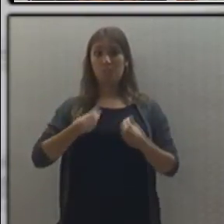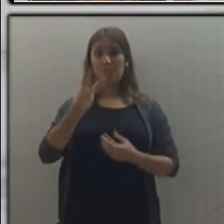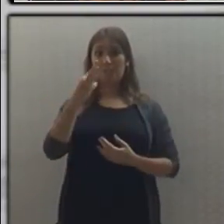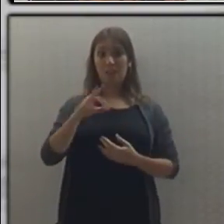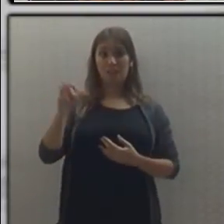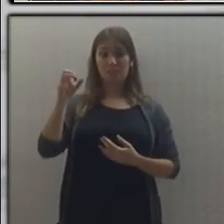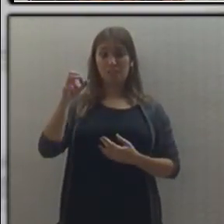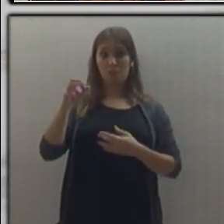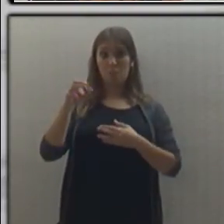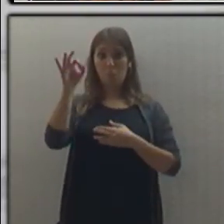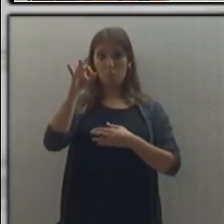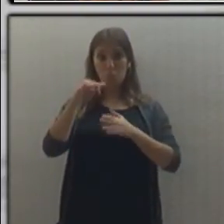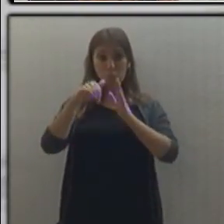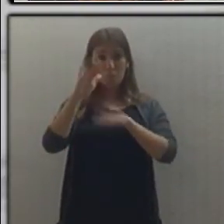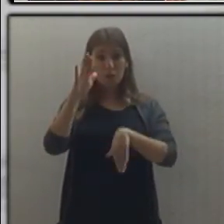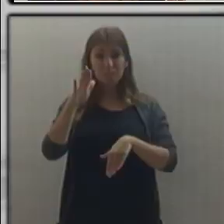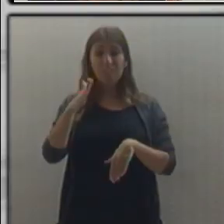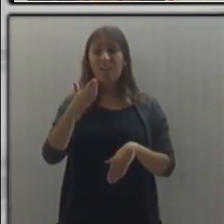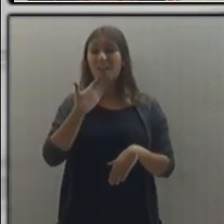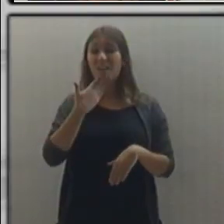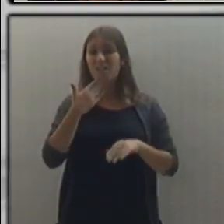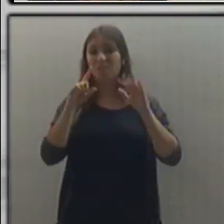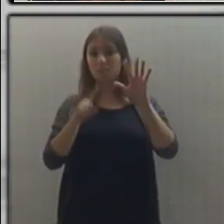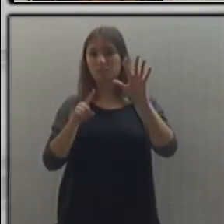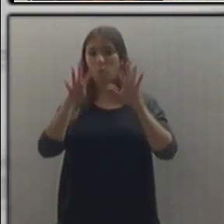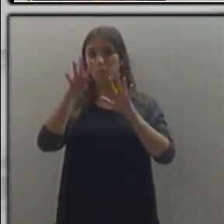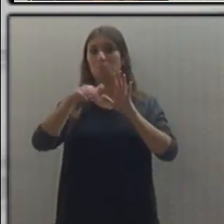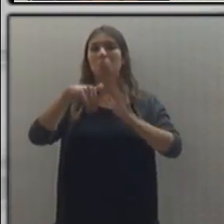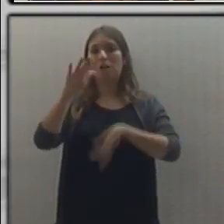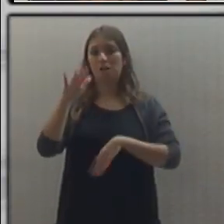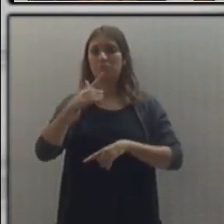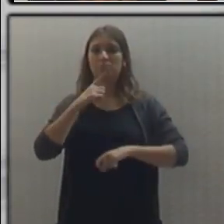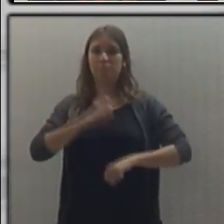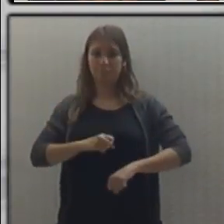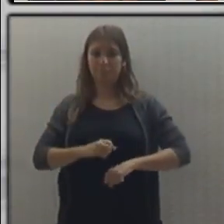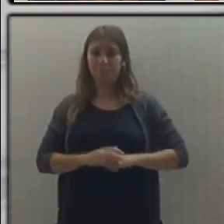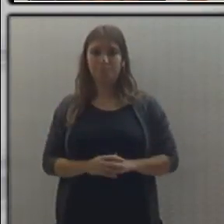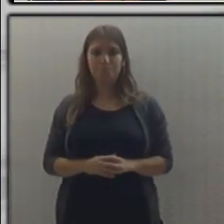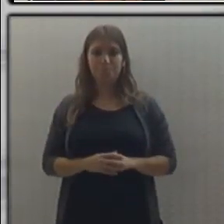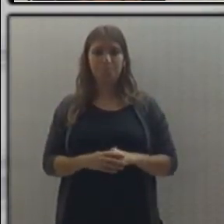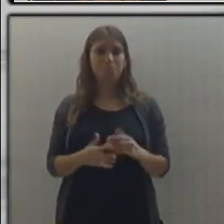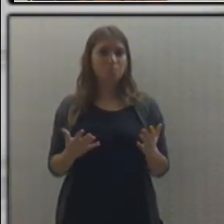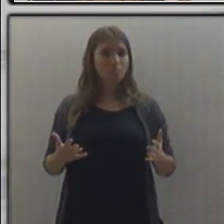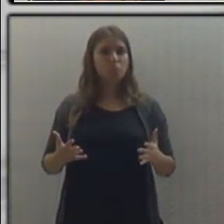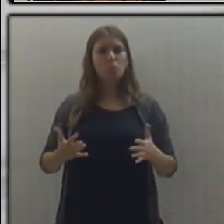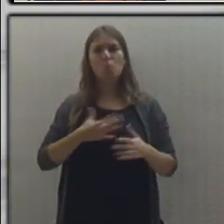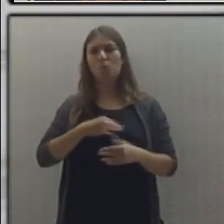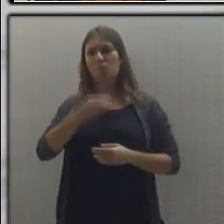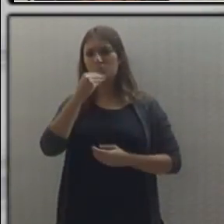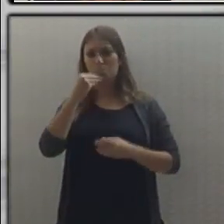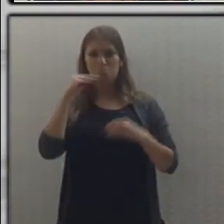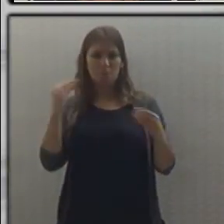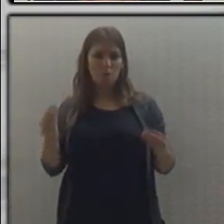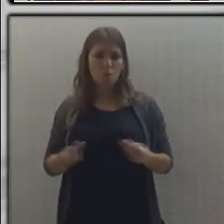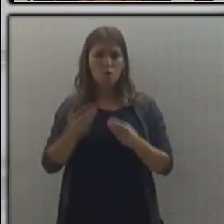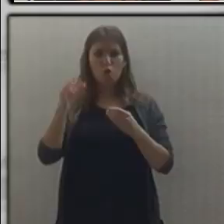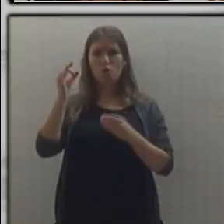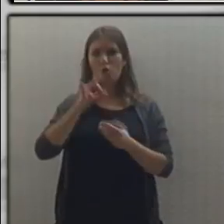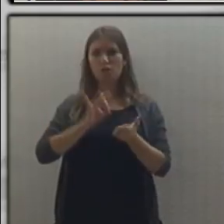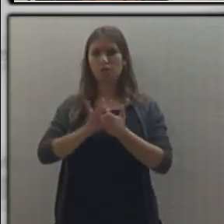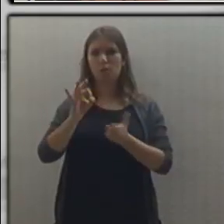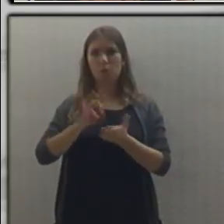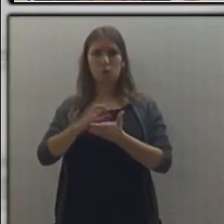mayor de 64 años, ya sea por la mejora de la alimentación, mejora de los